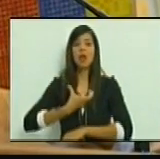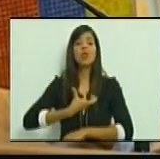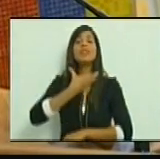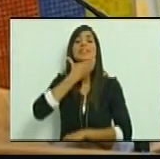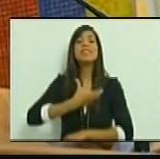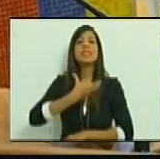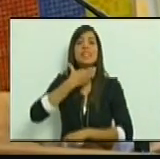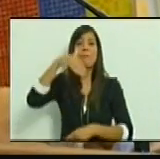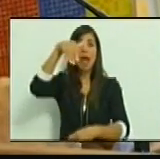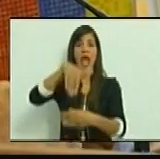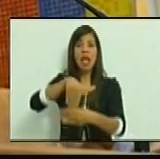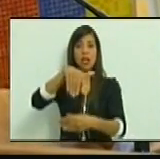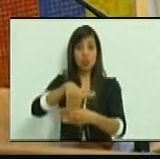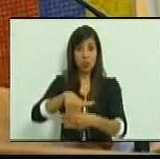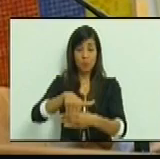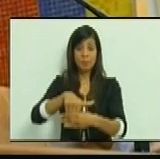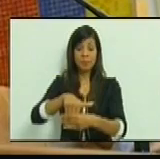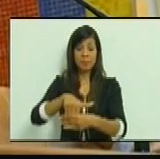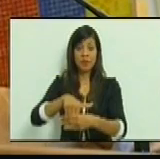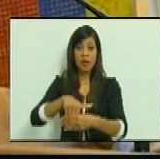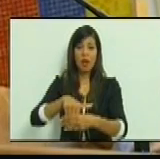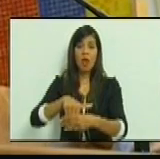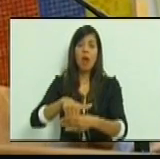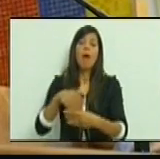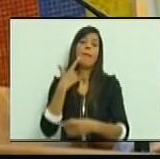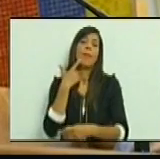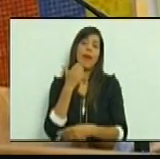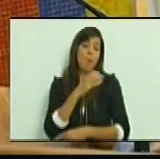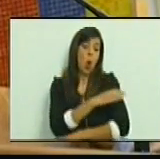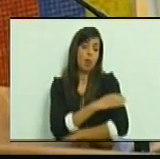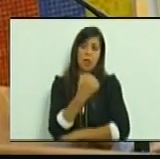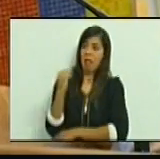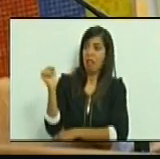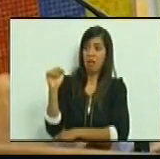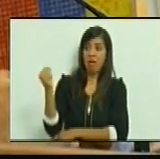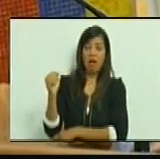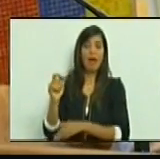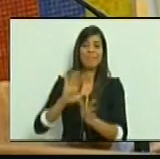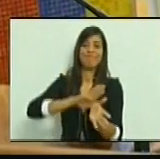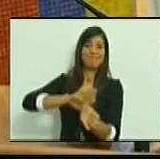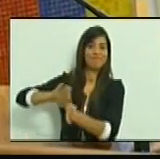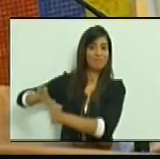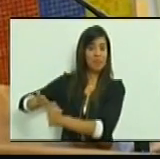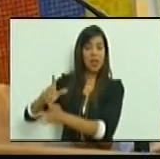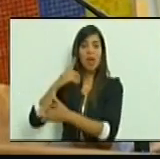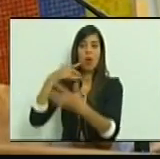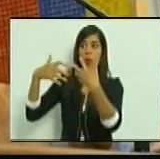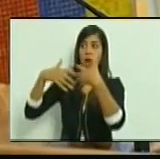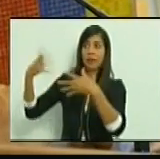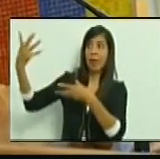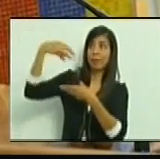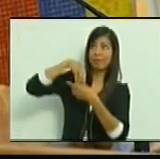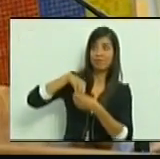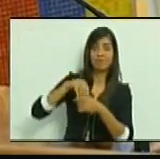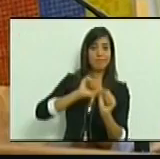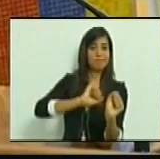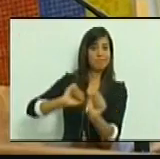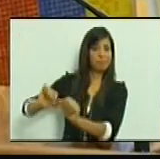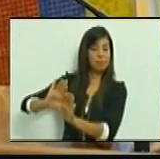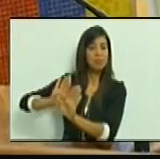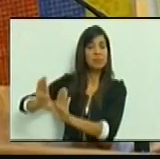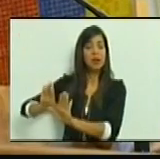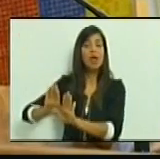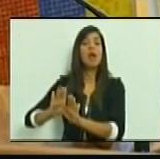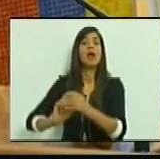de diciembre, borrando cualquier mecanismo insurreccional y de intervención estimulado y desarrollado por la derecha con